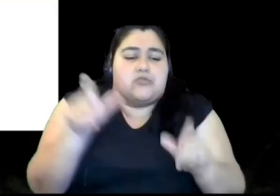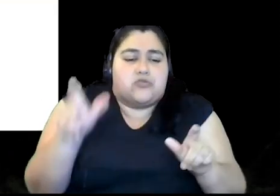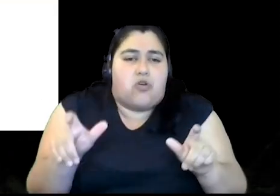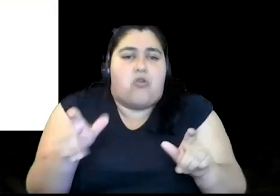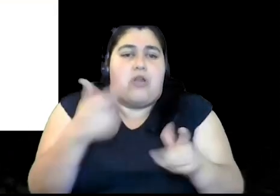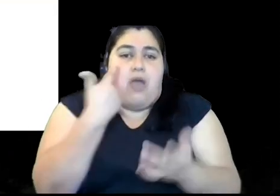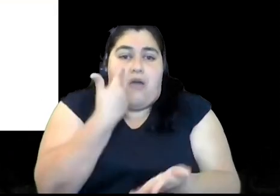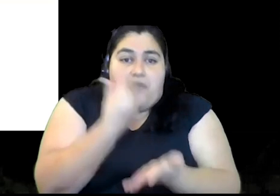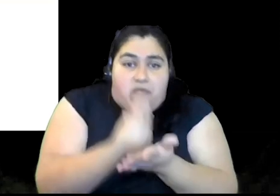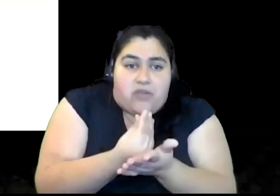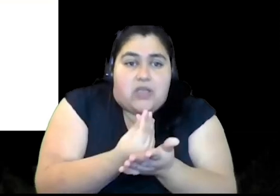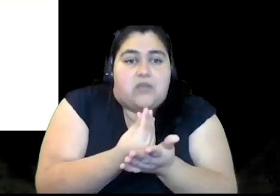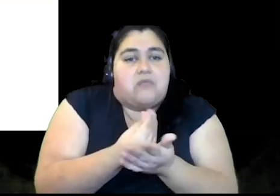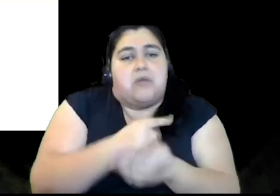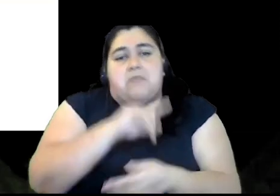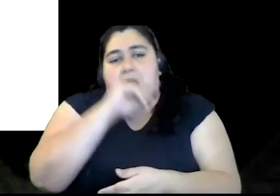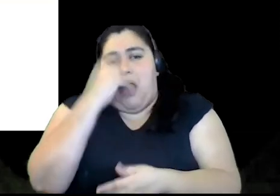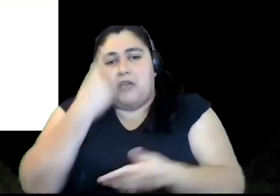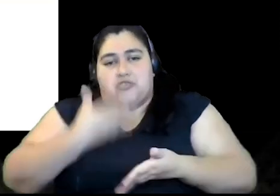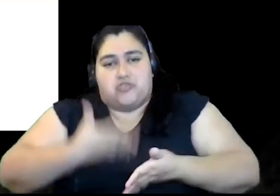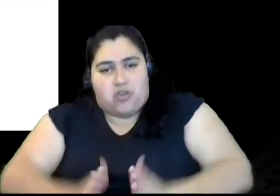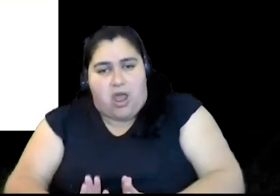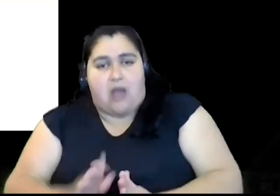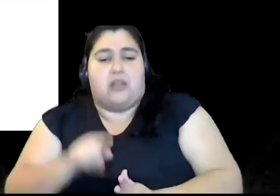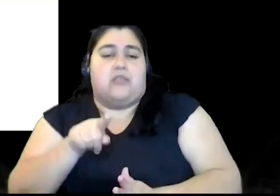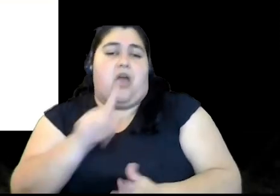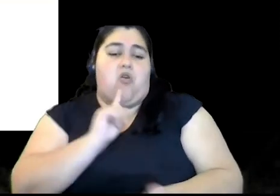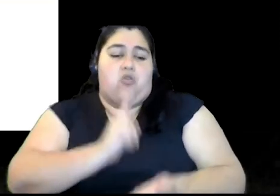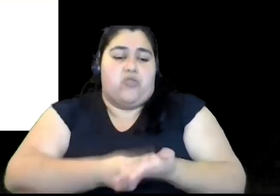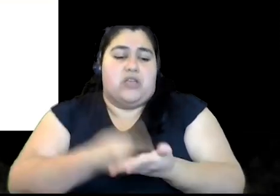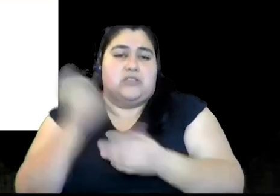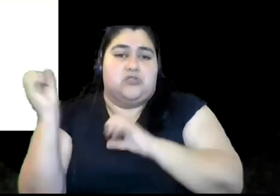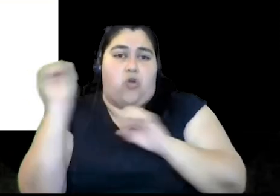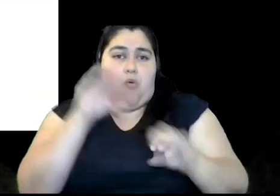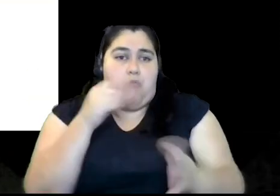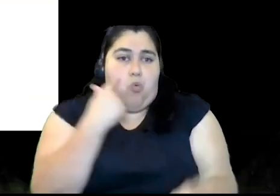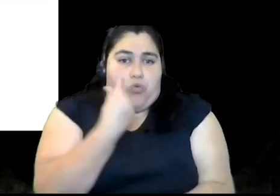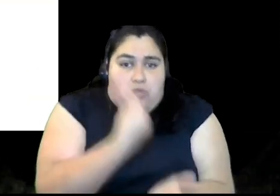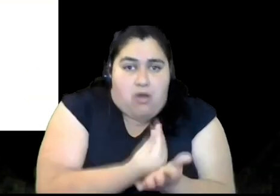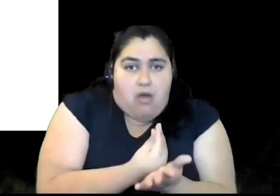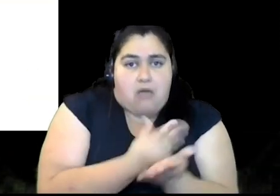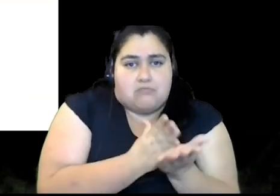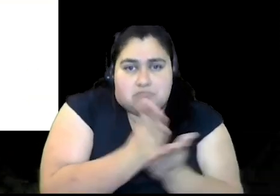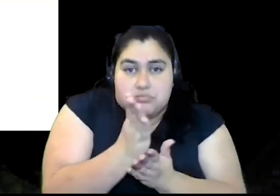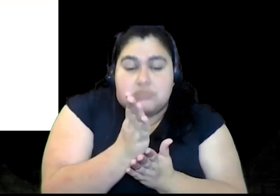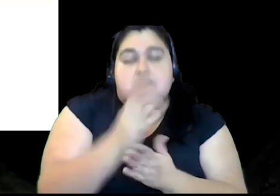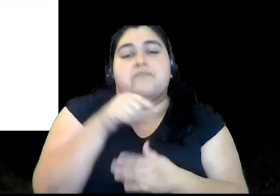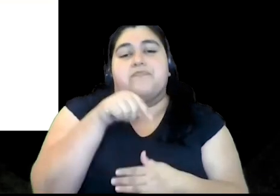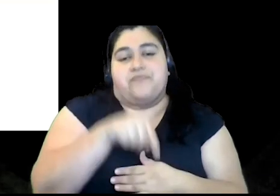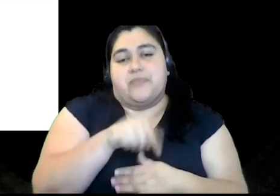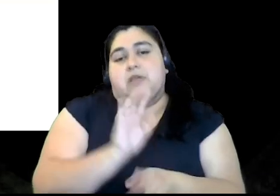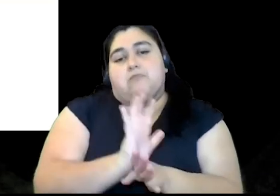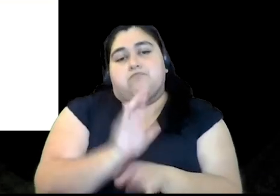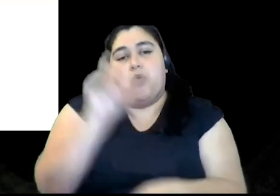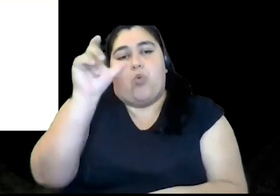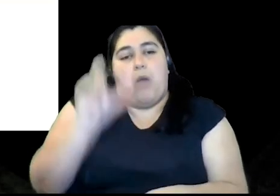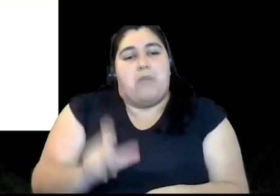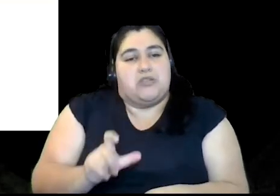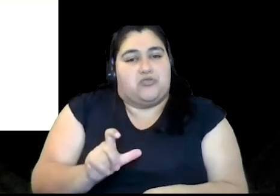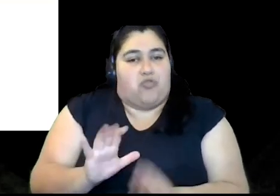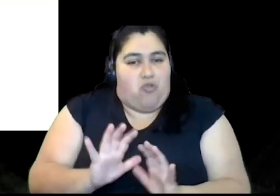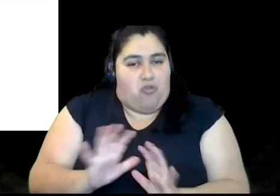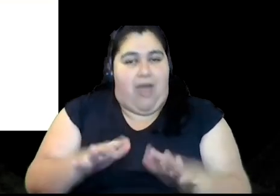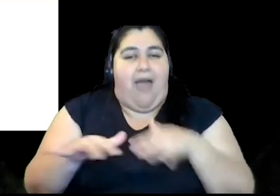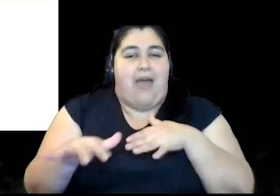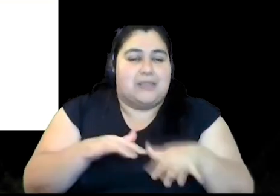tenga residencia por nacionalidad, por haber adoptado residencia argentina, es una persona que si